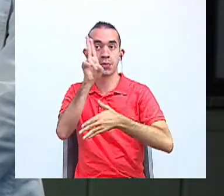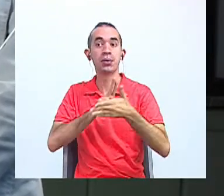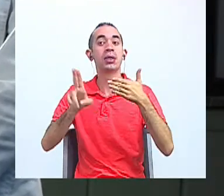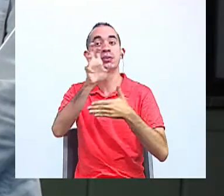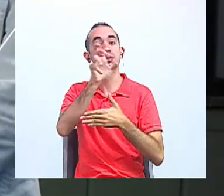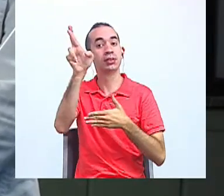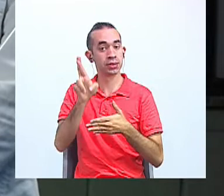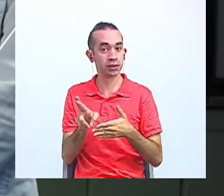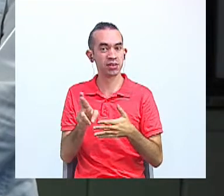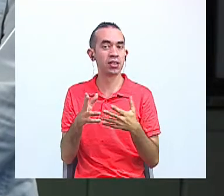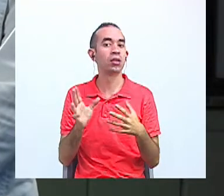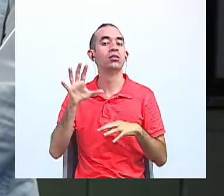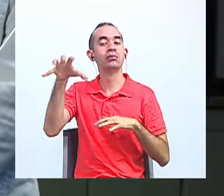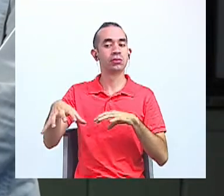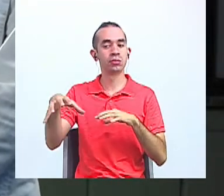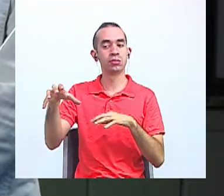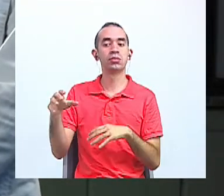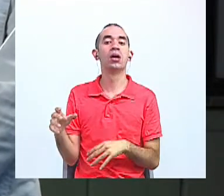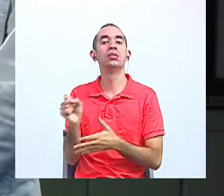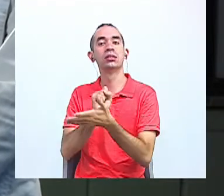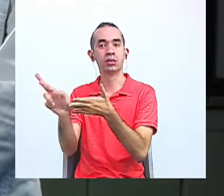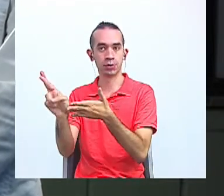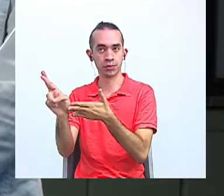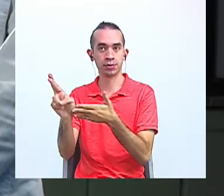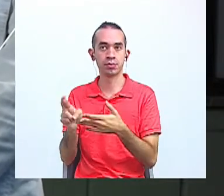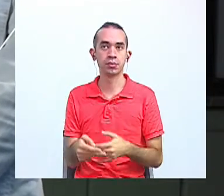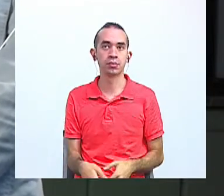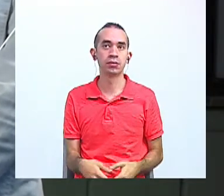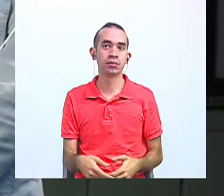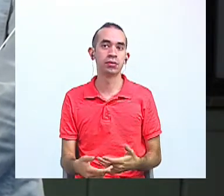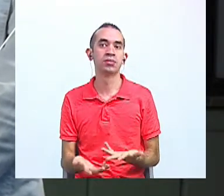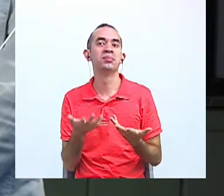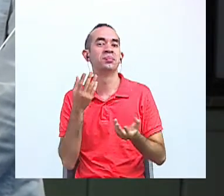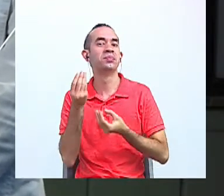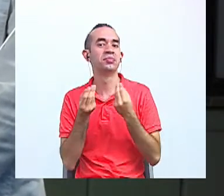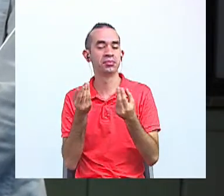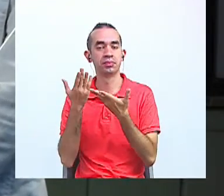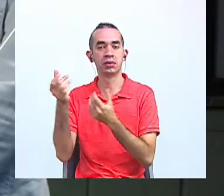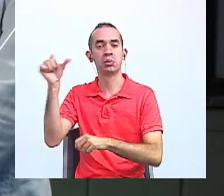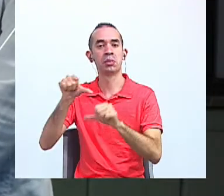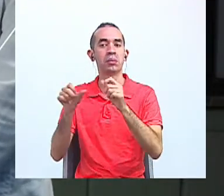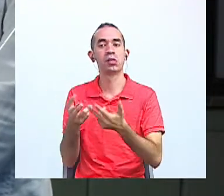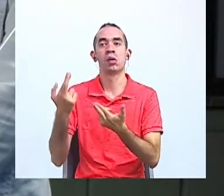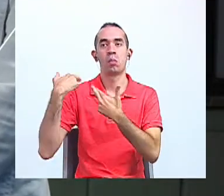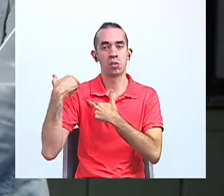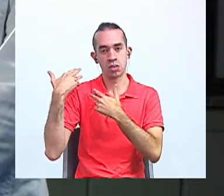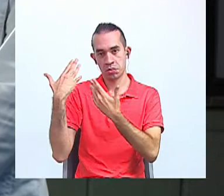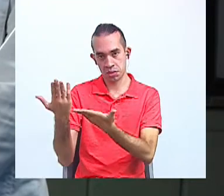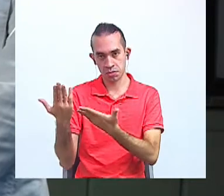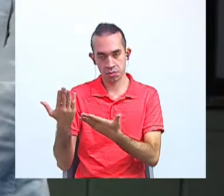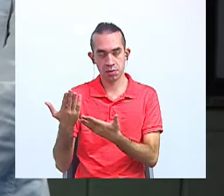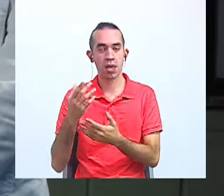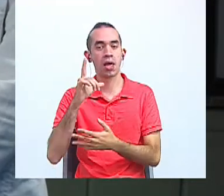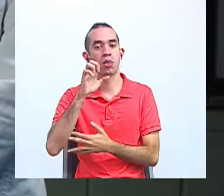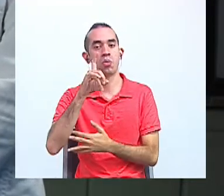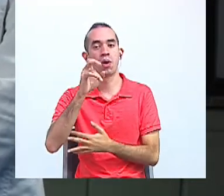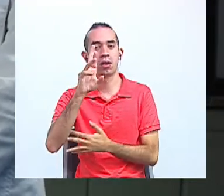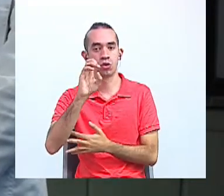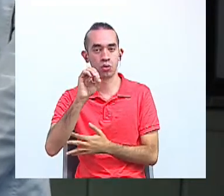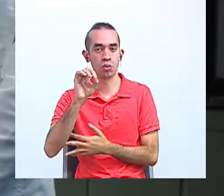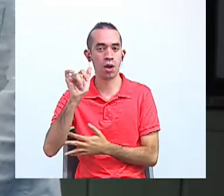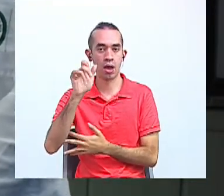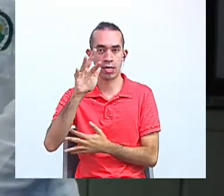de Costa Rica, sede de Occidente. Quien nos realizará el experimento es el encargado del laboratorio, Eduardo Arias.